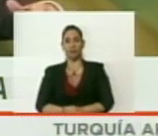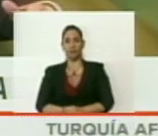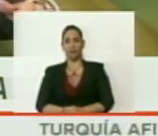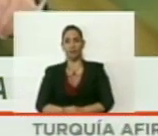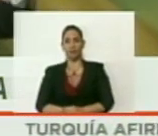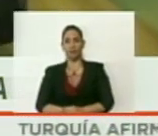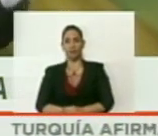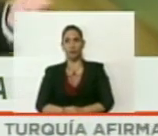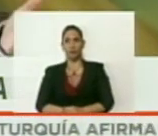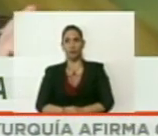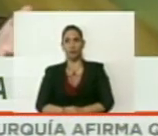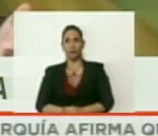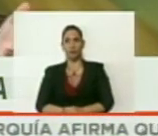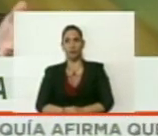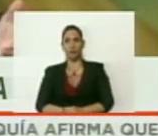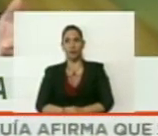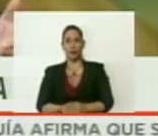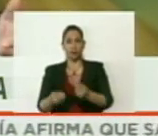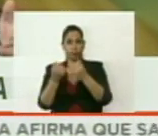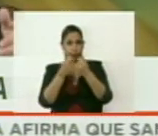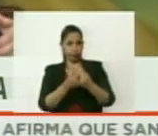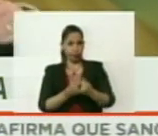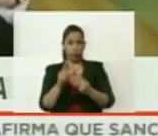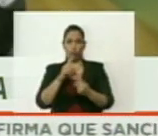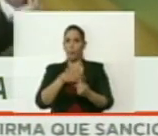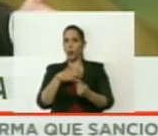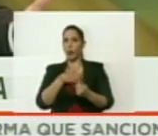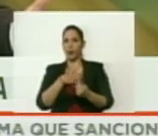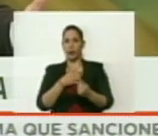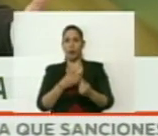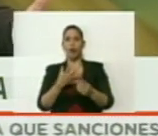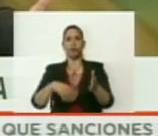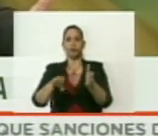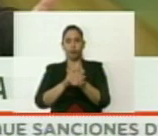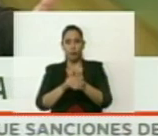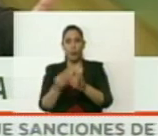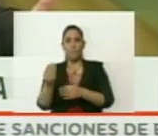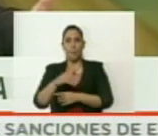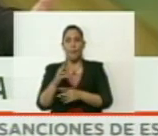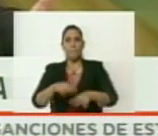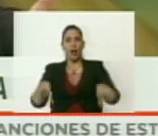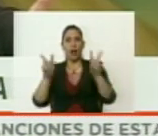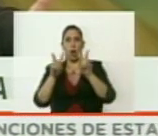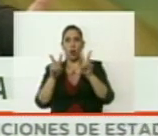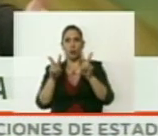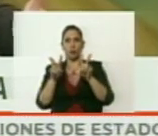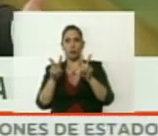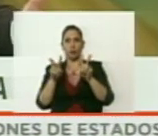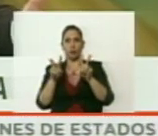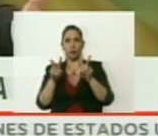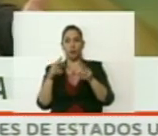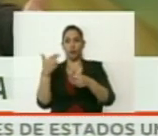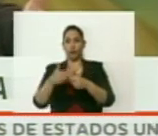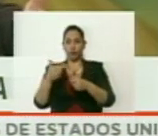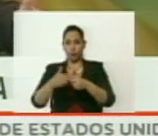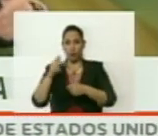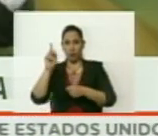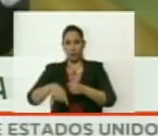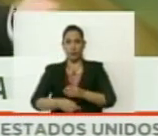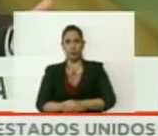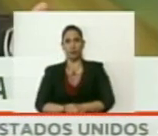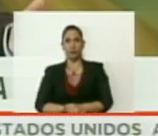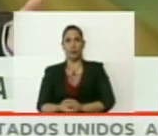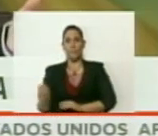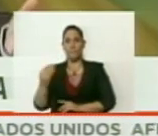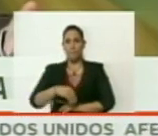bueno, los dividendos que no hemos podido repatriar, más el valor de sus refinerías, más